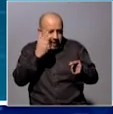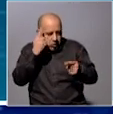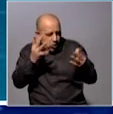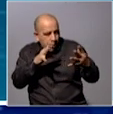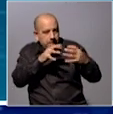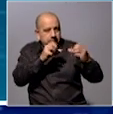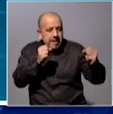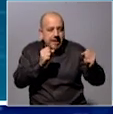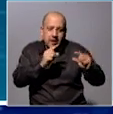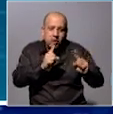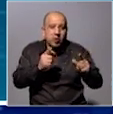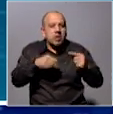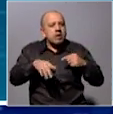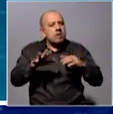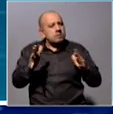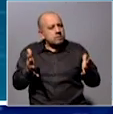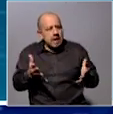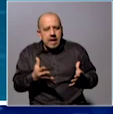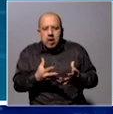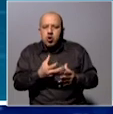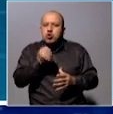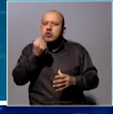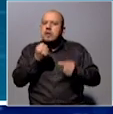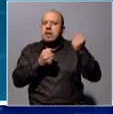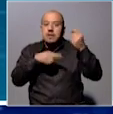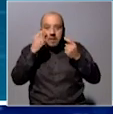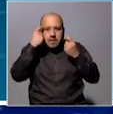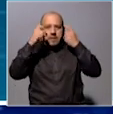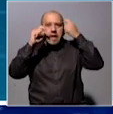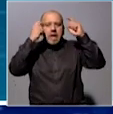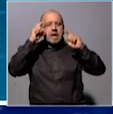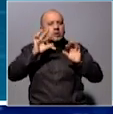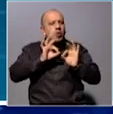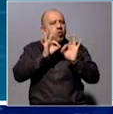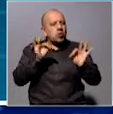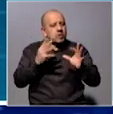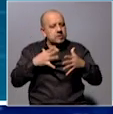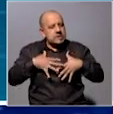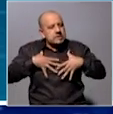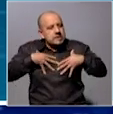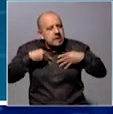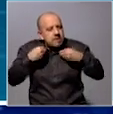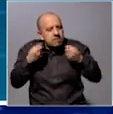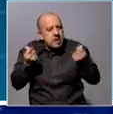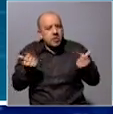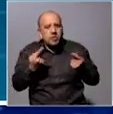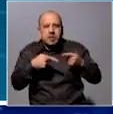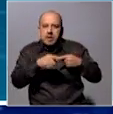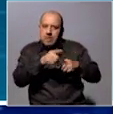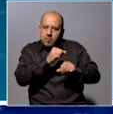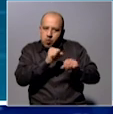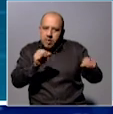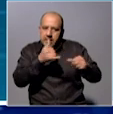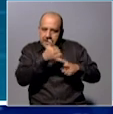cosas, sino descubrir ideas o sentimientos que puedan